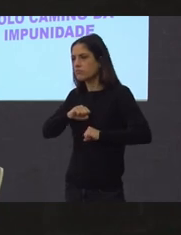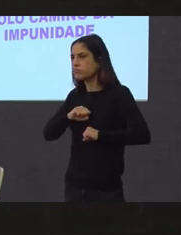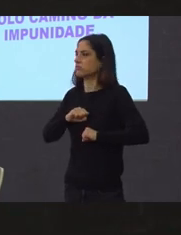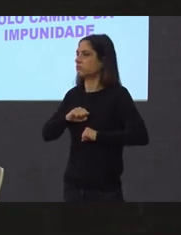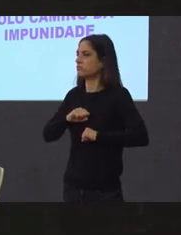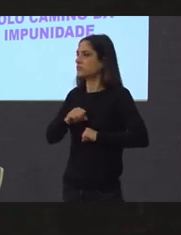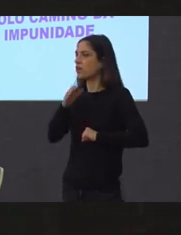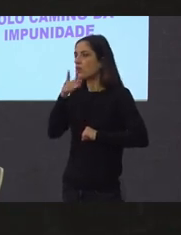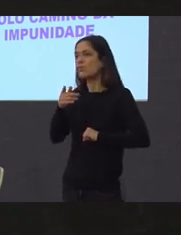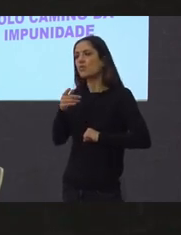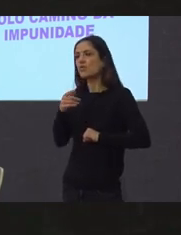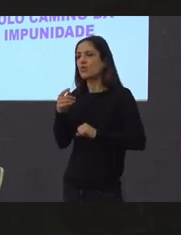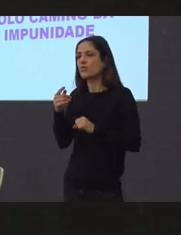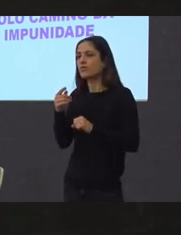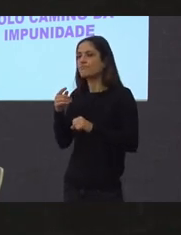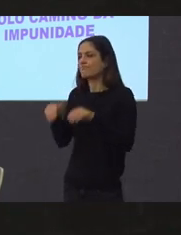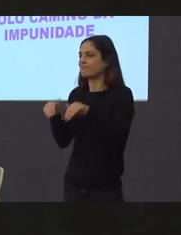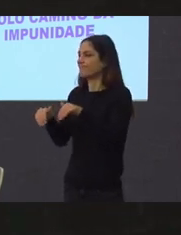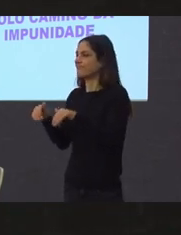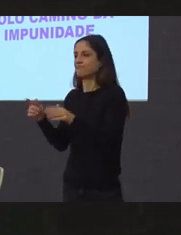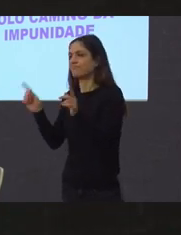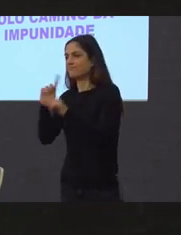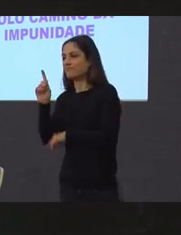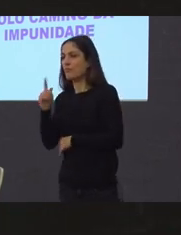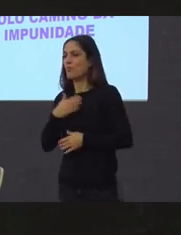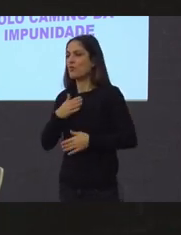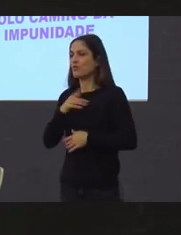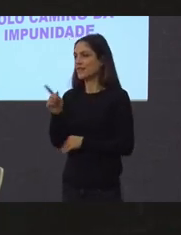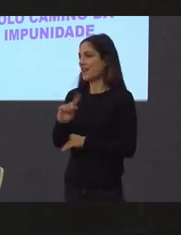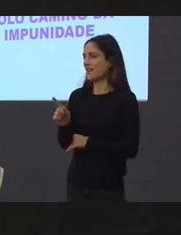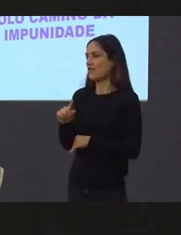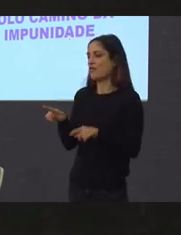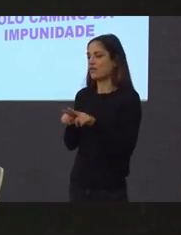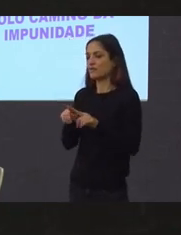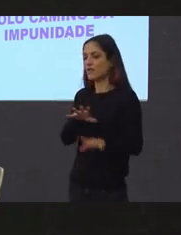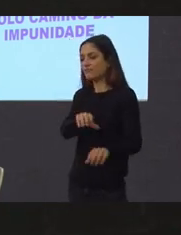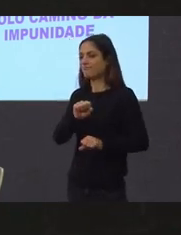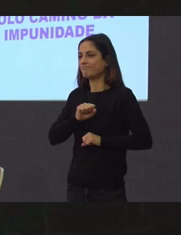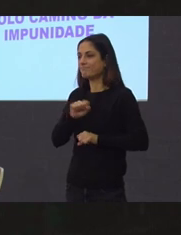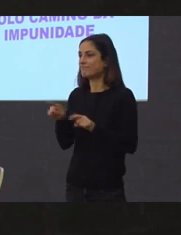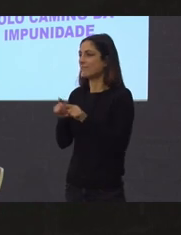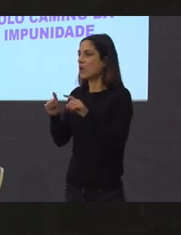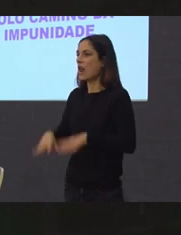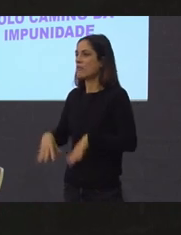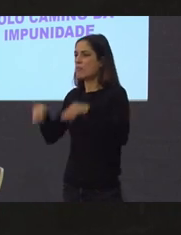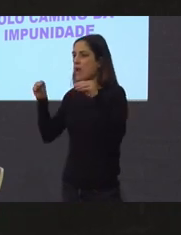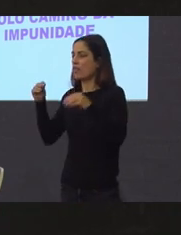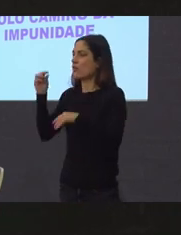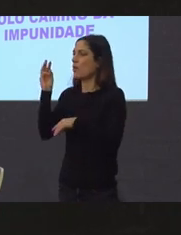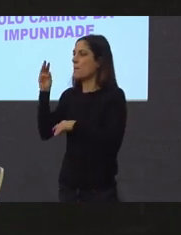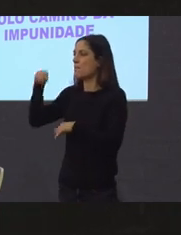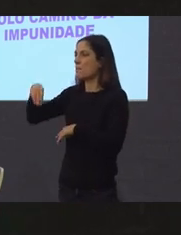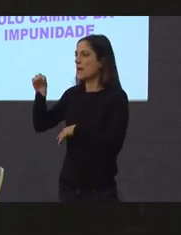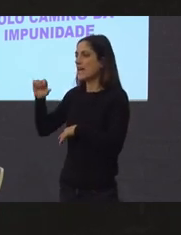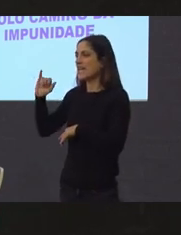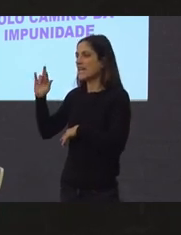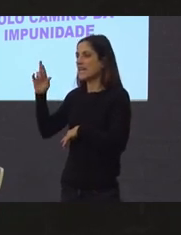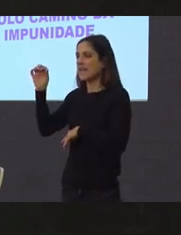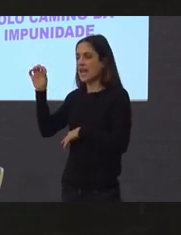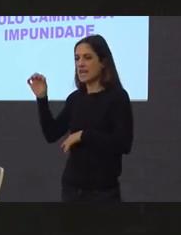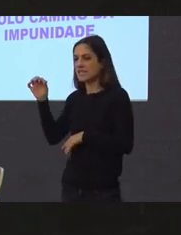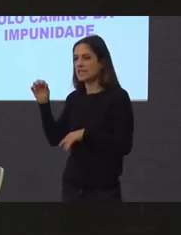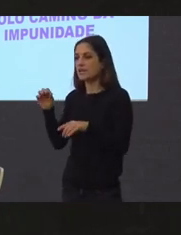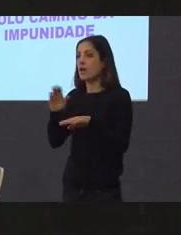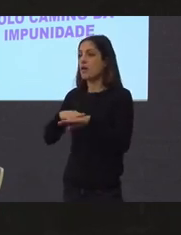popular, non moi voluntaria, igual que o Pazo de Meirás, para que foran de